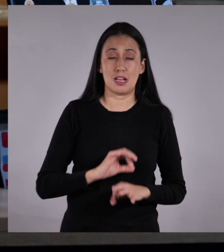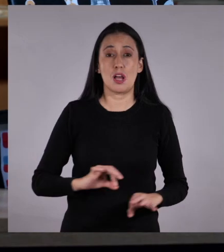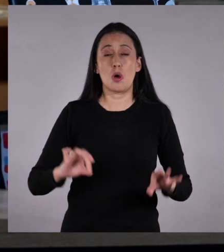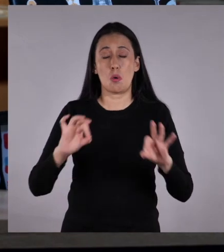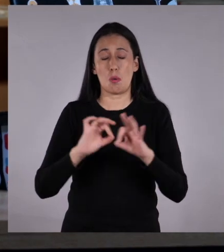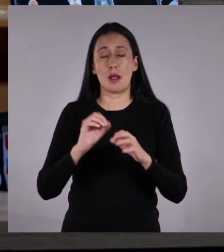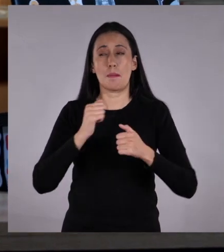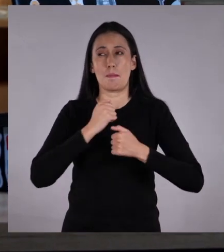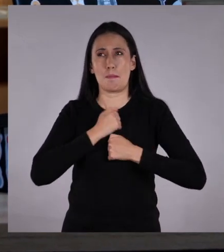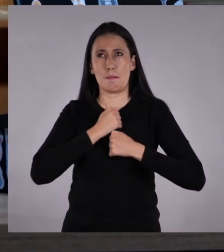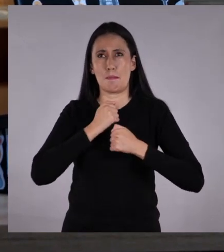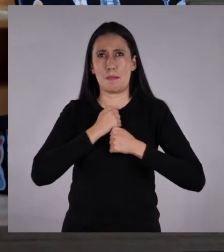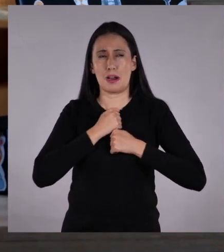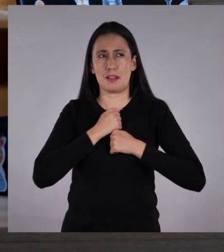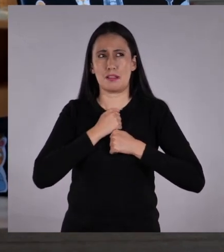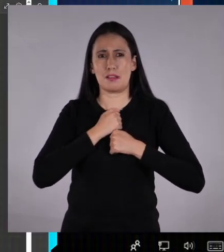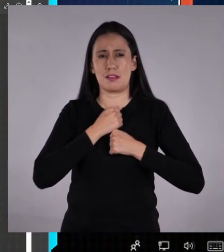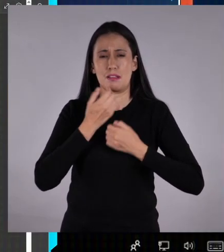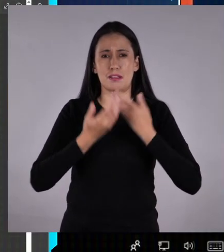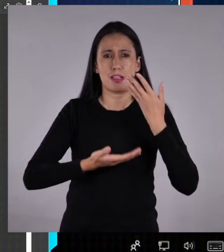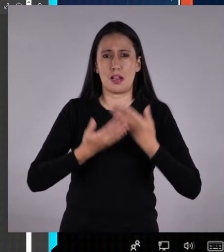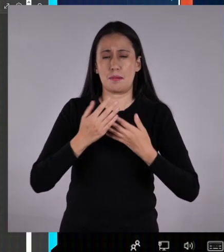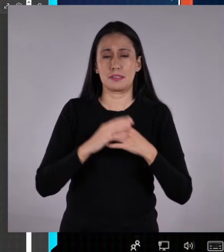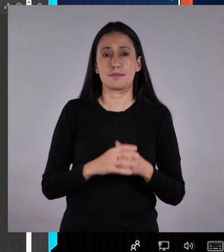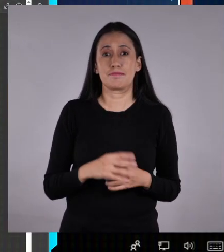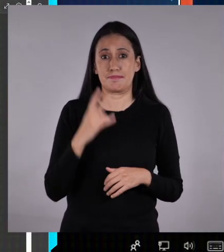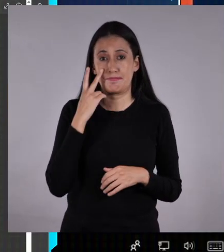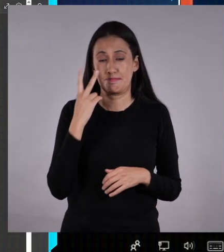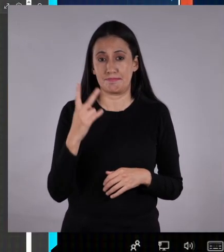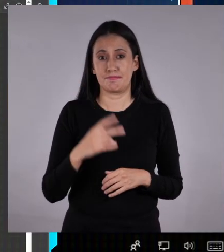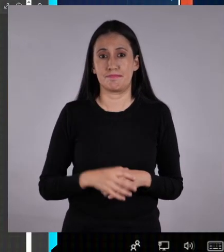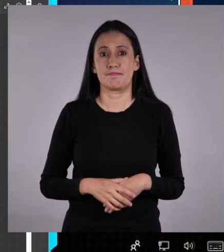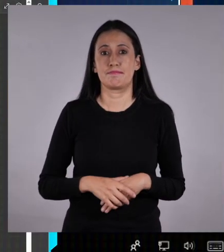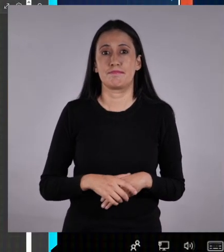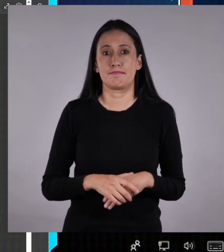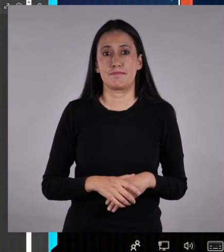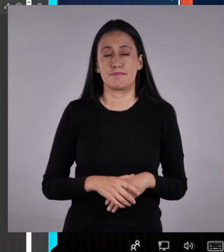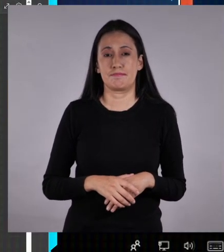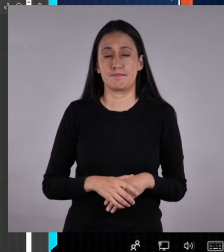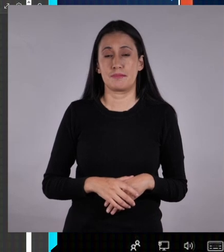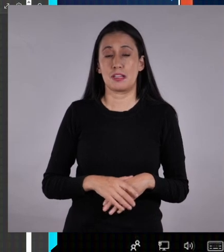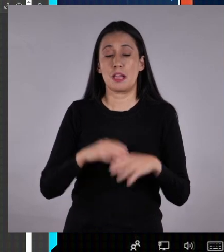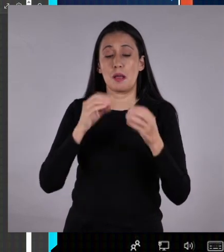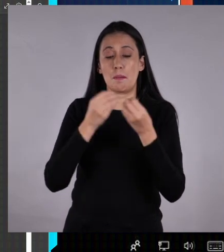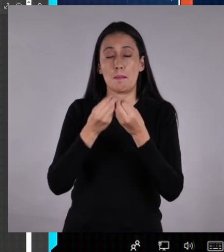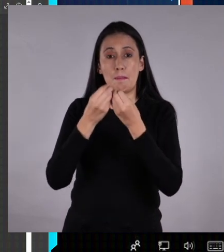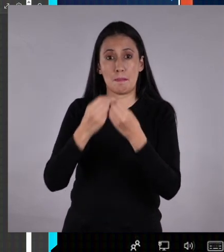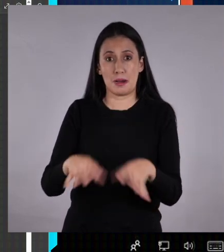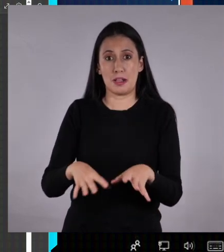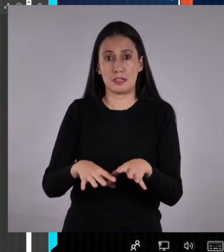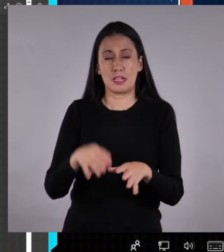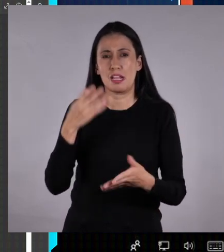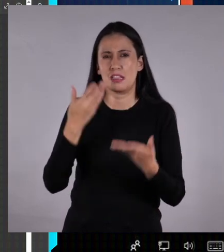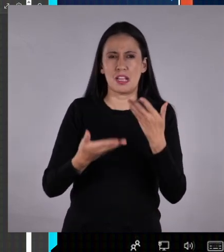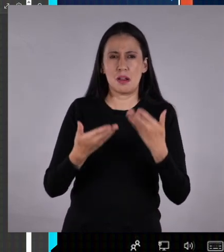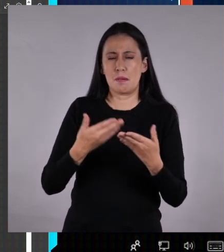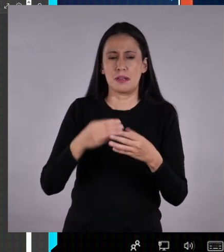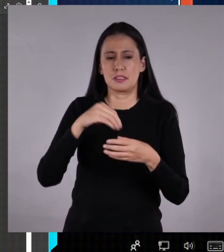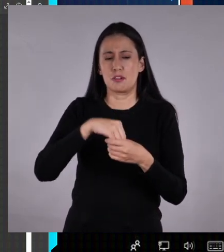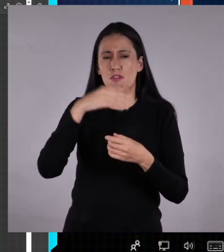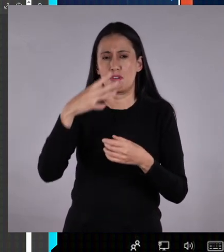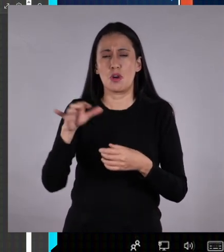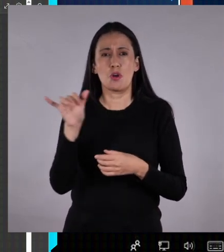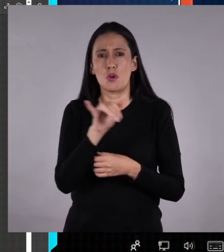Veamos qué más dicen. Pérdida de objetos externos. se relaciona con pérdidas materiales